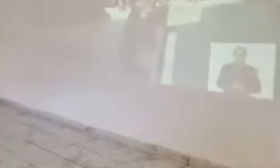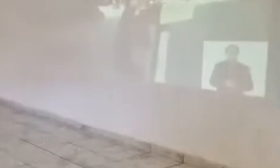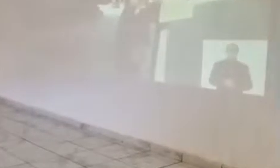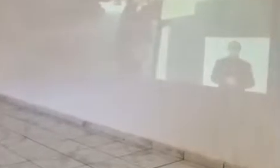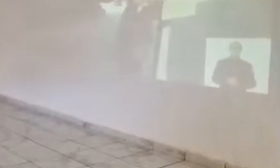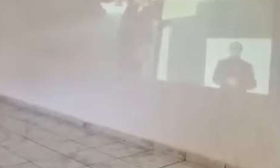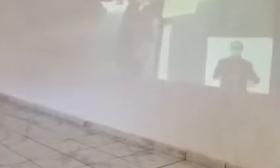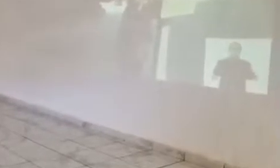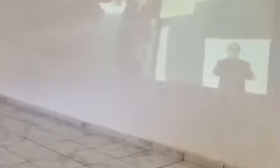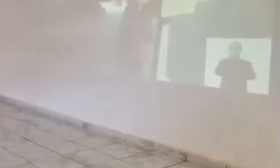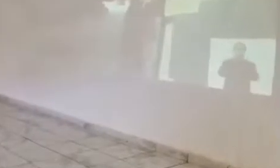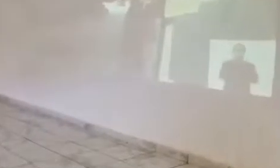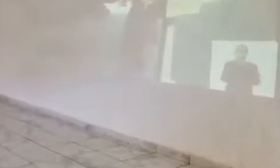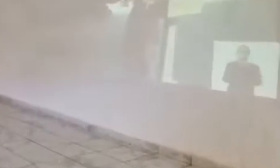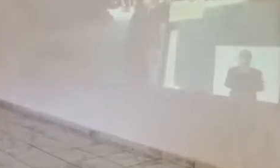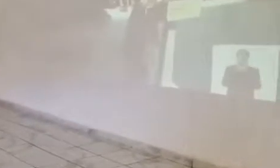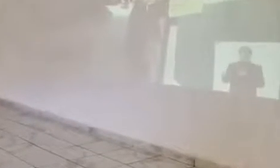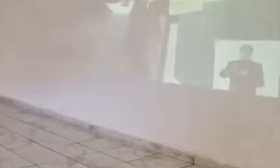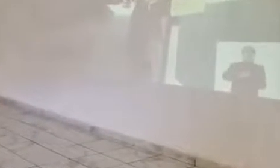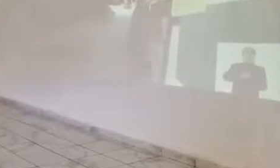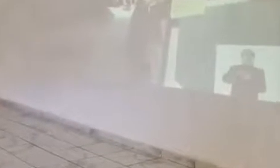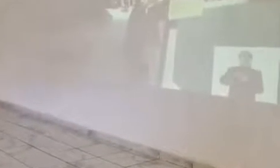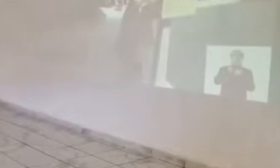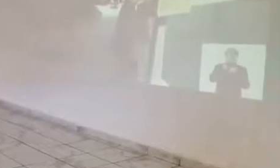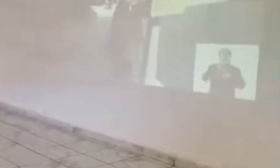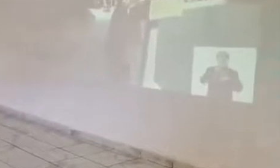de esta transmisión, que sabemos que